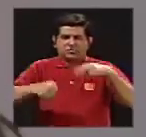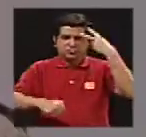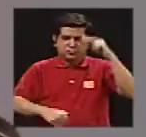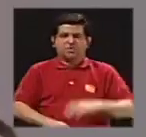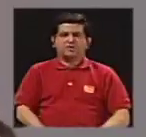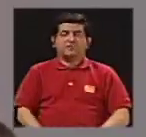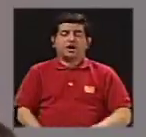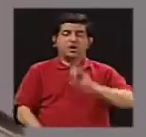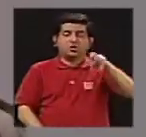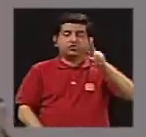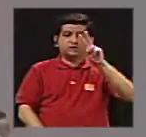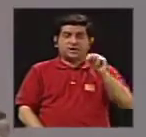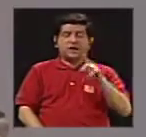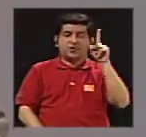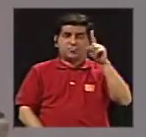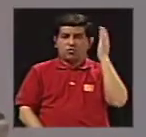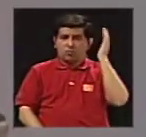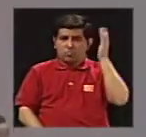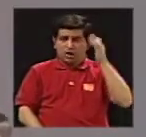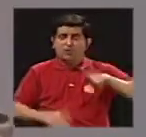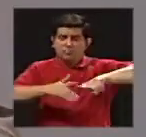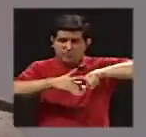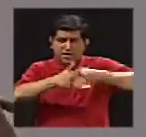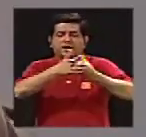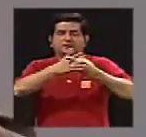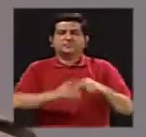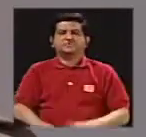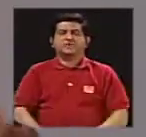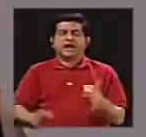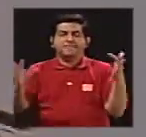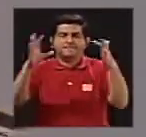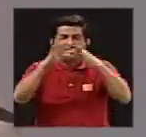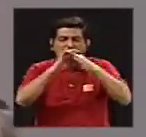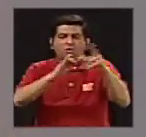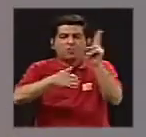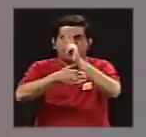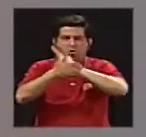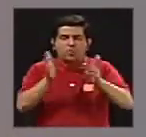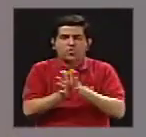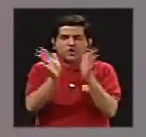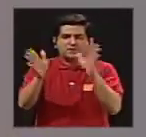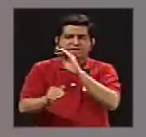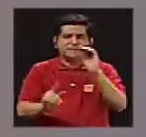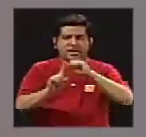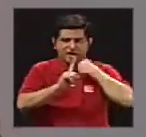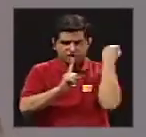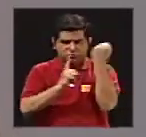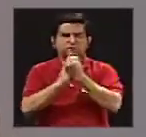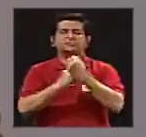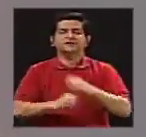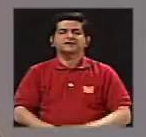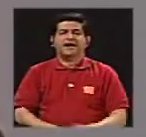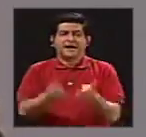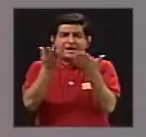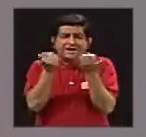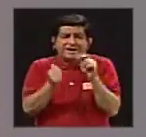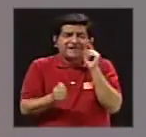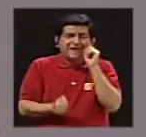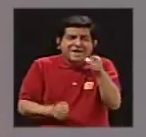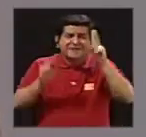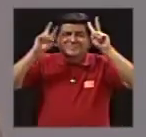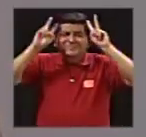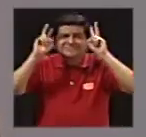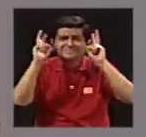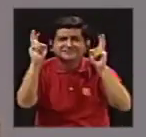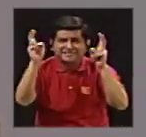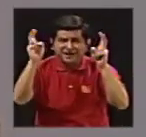inaugurar con una conferencia muy propicia para este congreso que es el vínculo de universidad pública con la sociedad queremos que ese ese tema